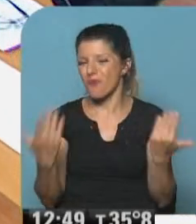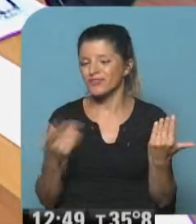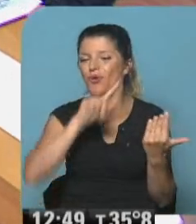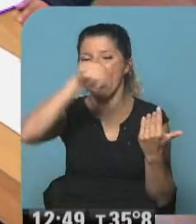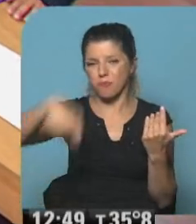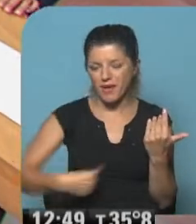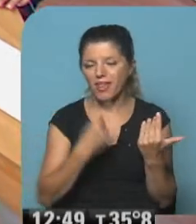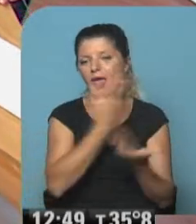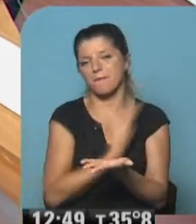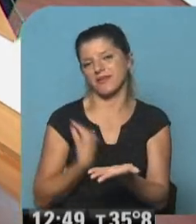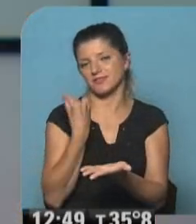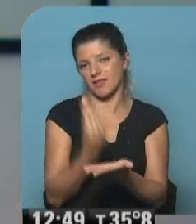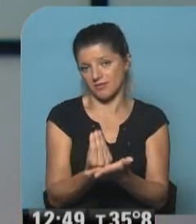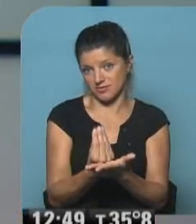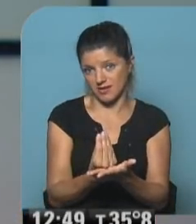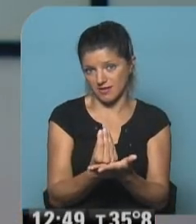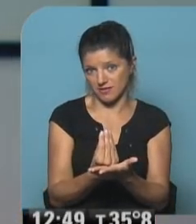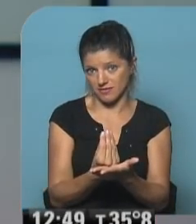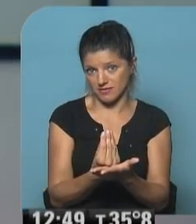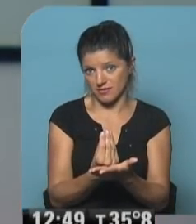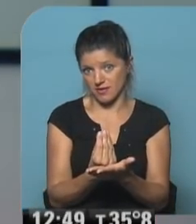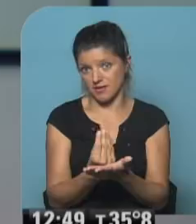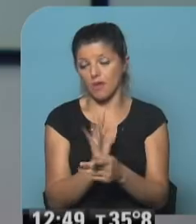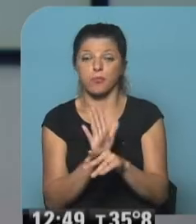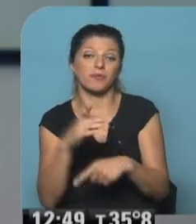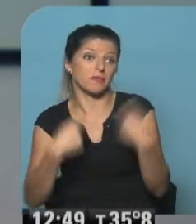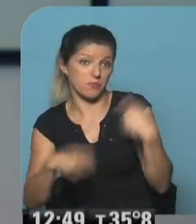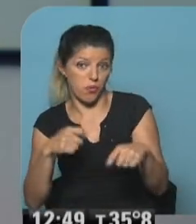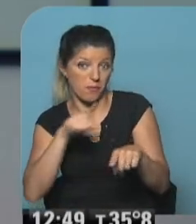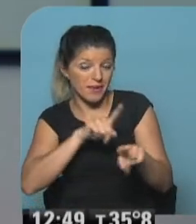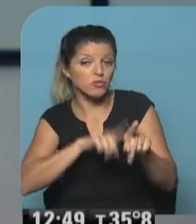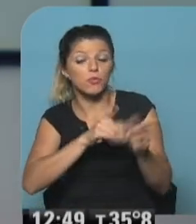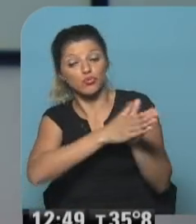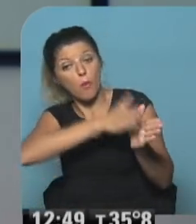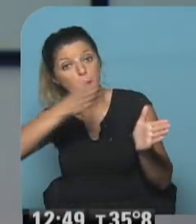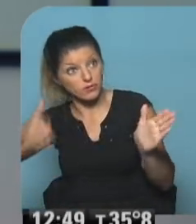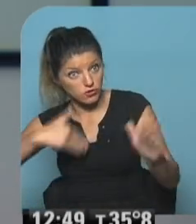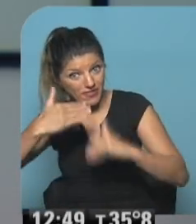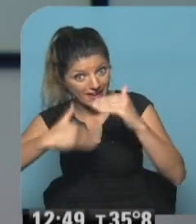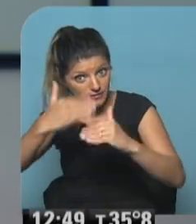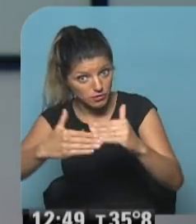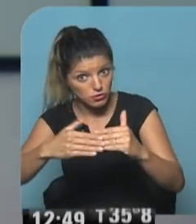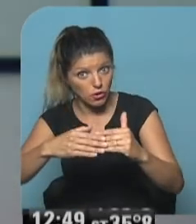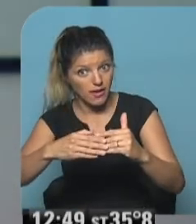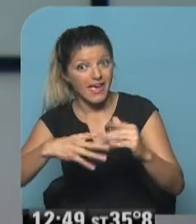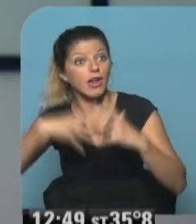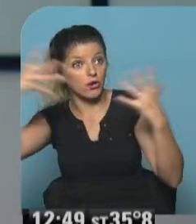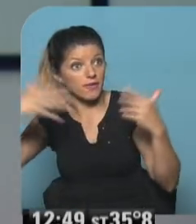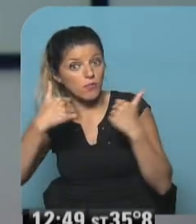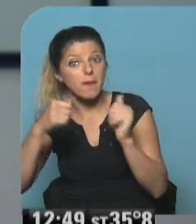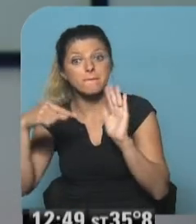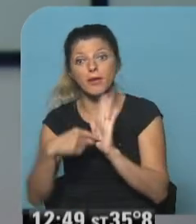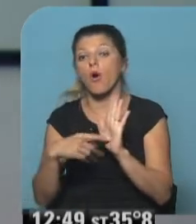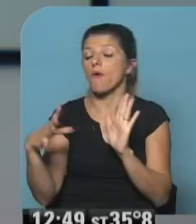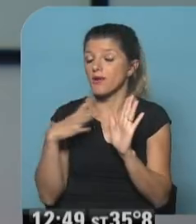impactando negativamente sobre quienes son las caras visibles de un proceso de crecimiento exitoso en lo macro, pero con deudas